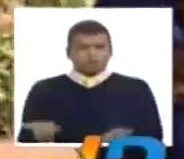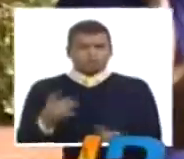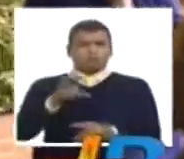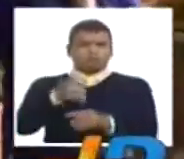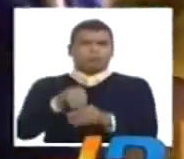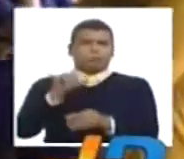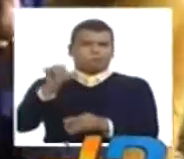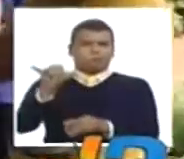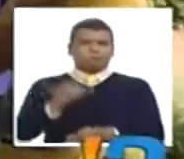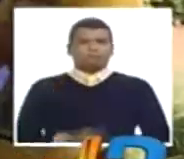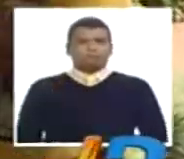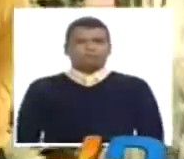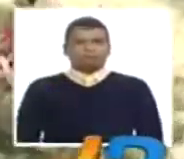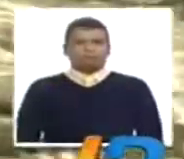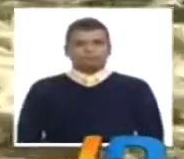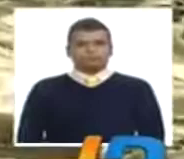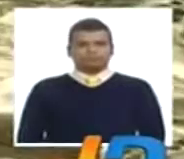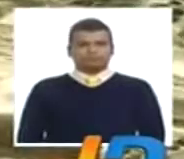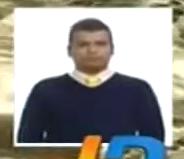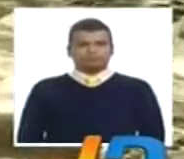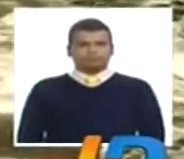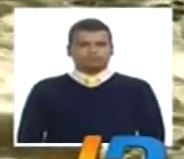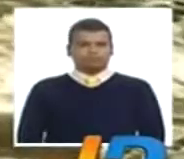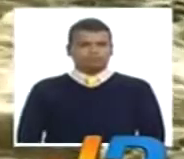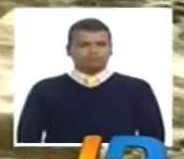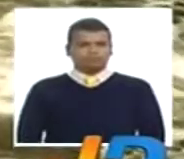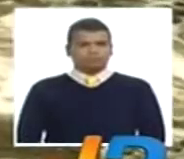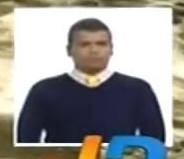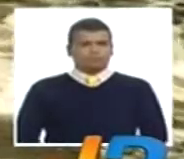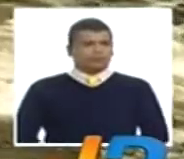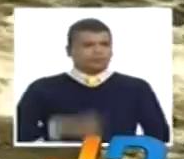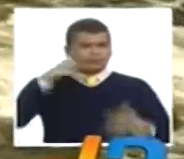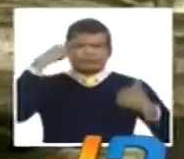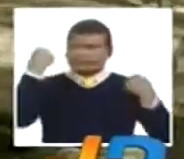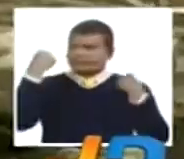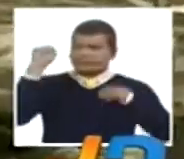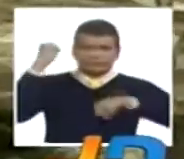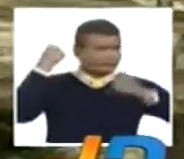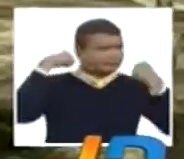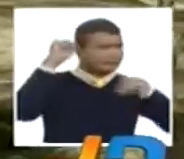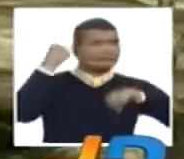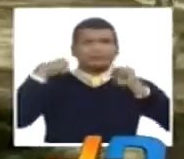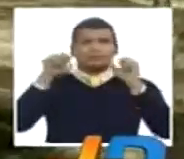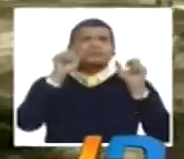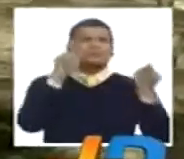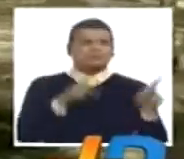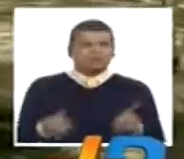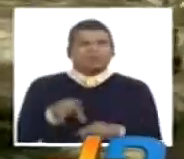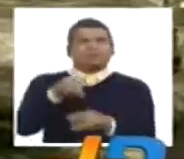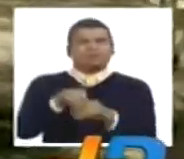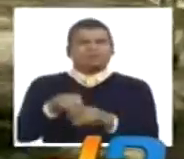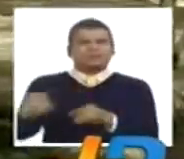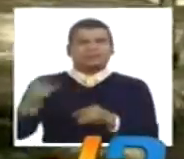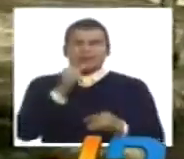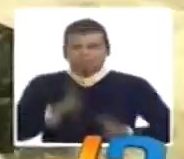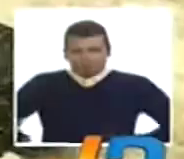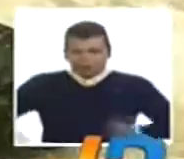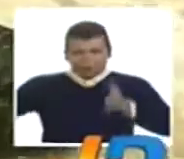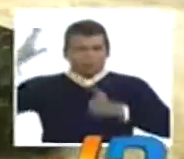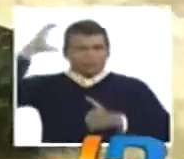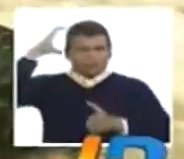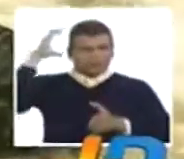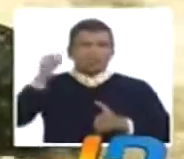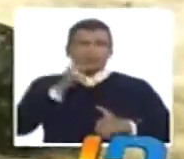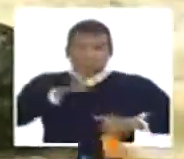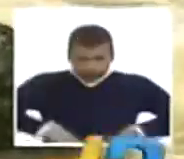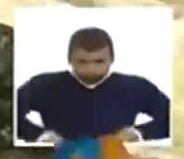en ese centro asistencial. Momentos de pánico vivieron cientos de personas que se encontraban en el río Pance esta tarde cuando una